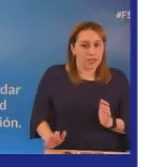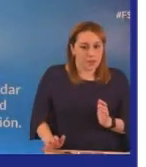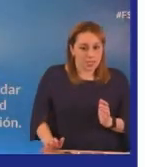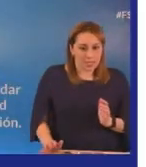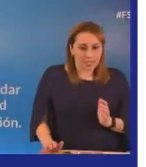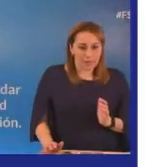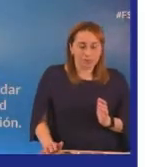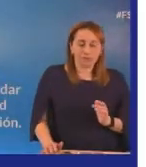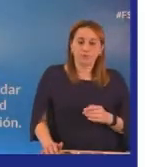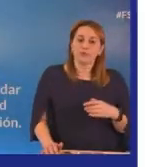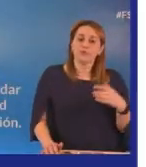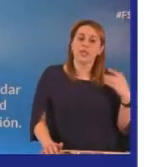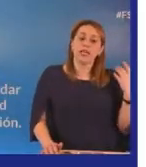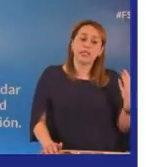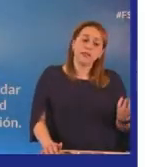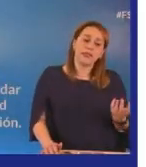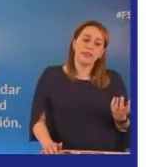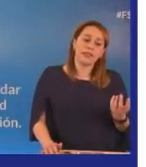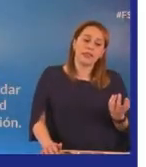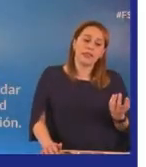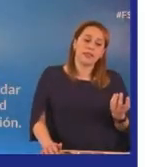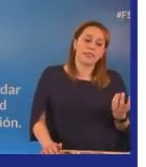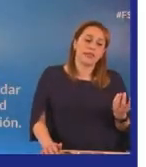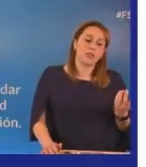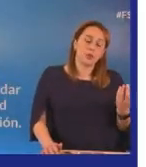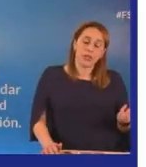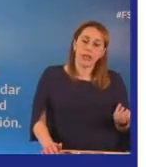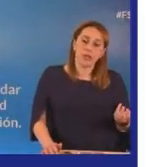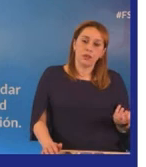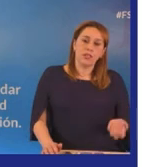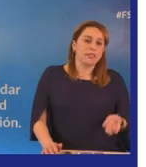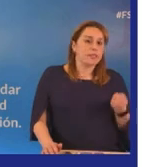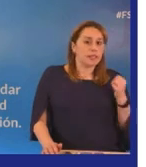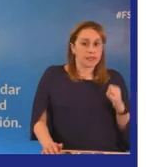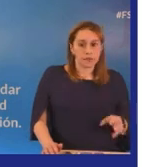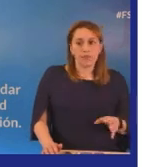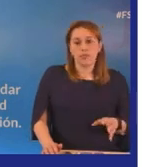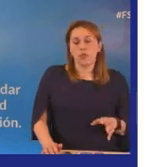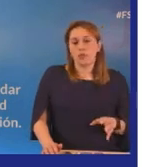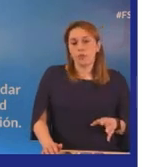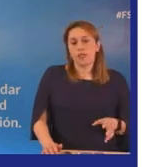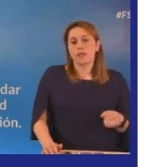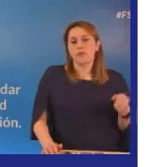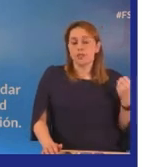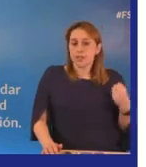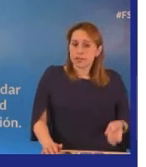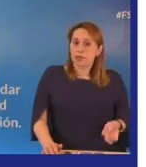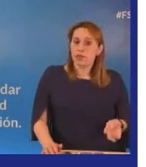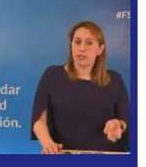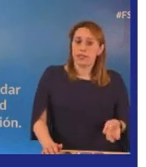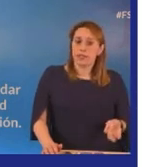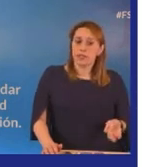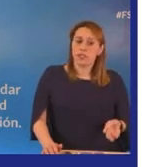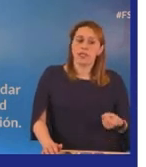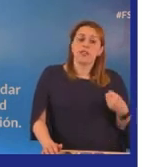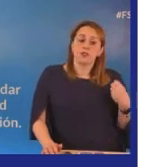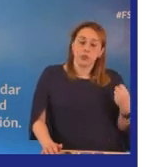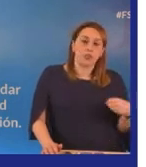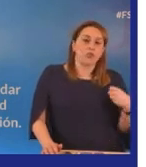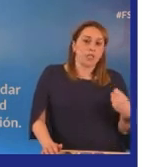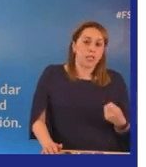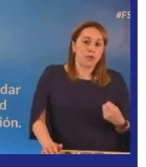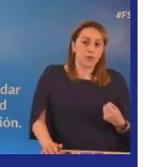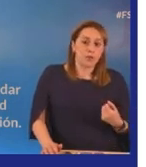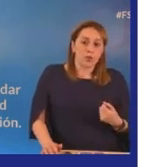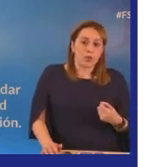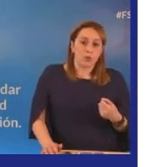que tiene el paciente. A nivel del estadio moderado, ya la intervención completa, porque ya tengo alteraciones donde